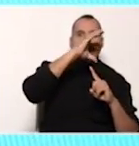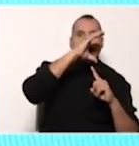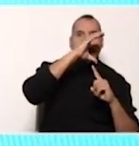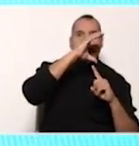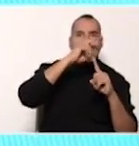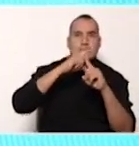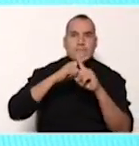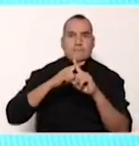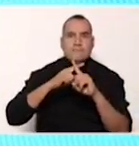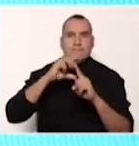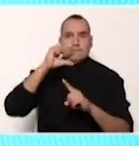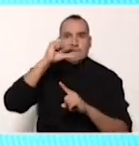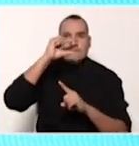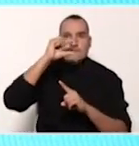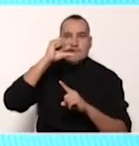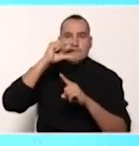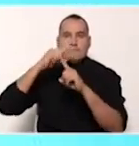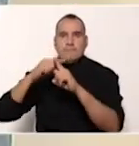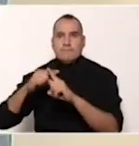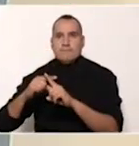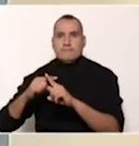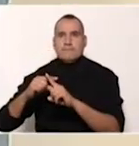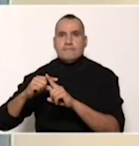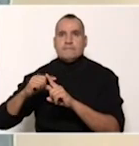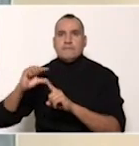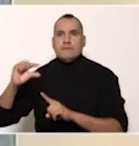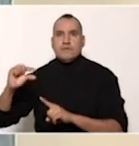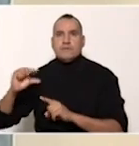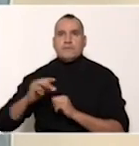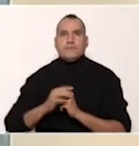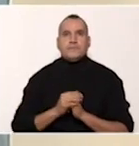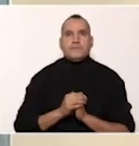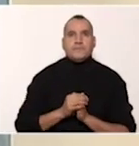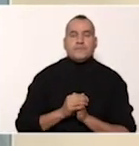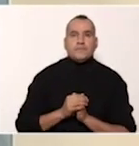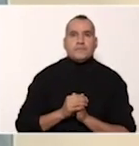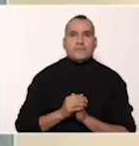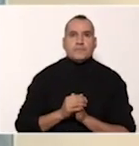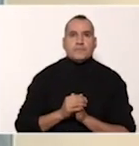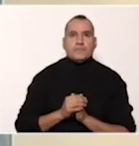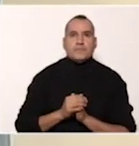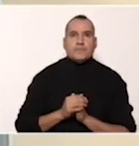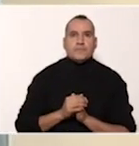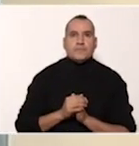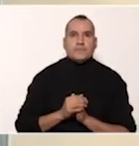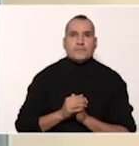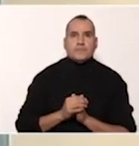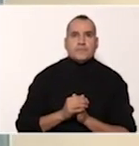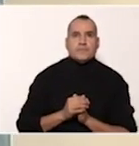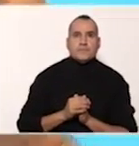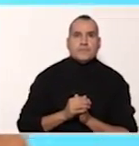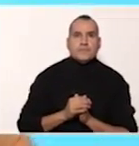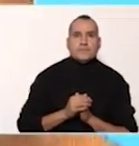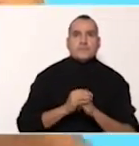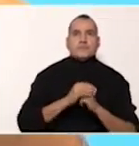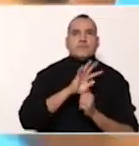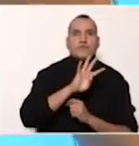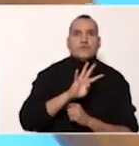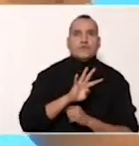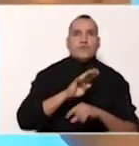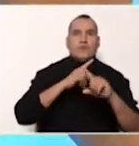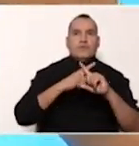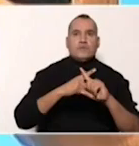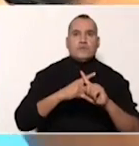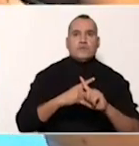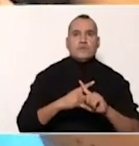ordenado decreciente, es que empieza en el grado del polinomio, en el exponente que es el grado del polinomio, 4x a la